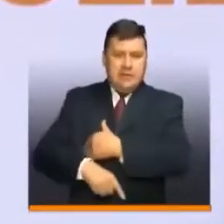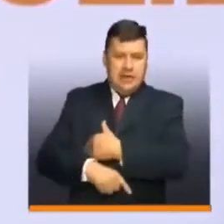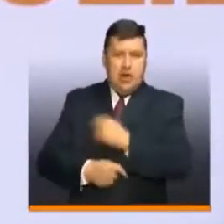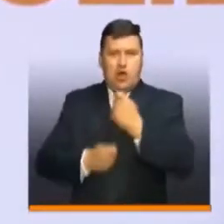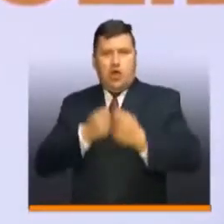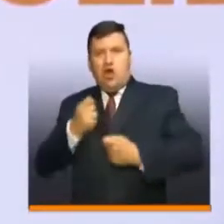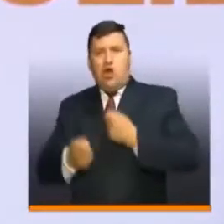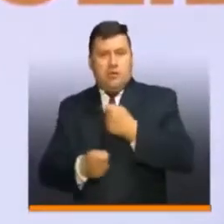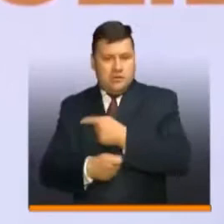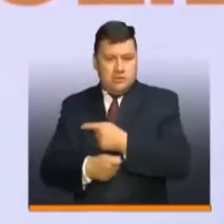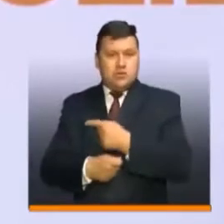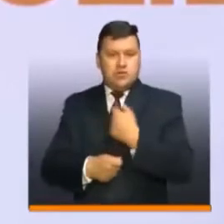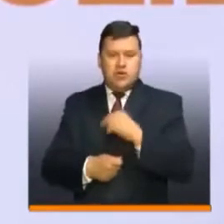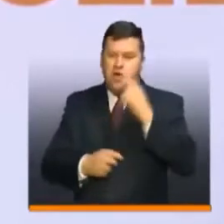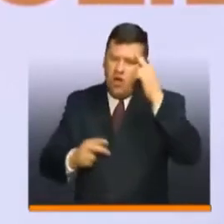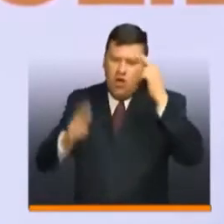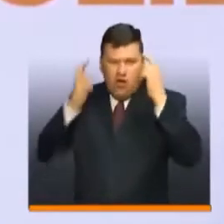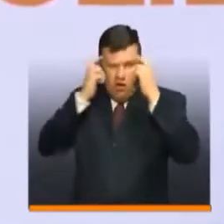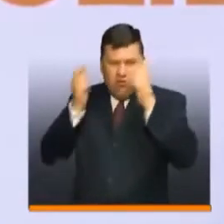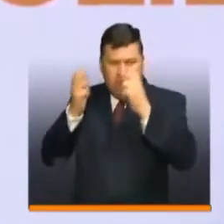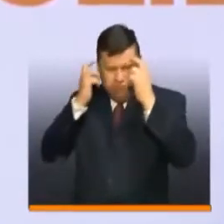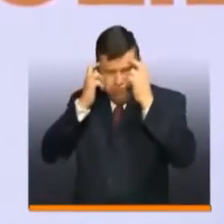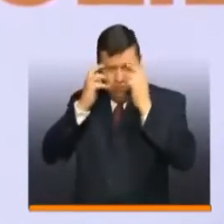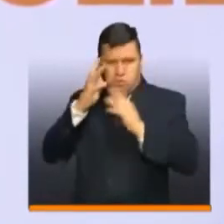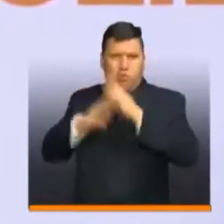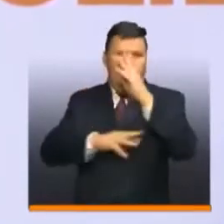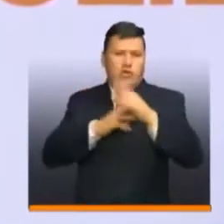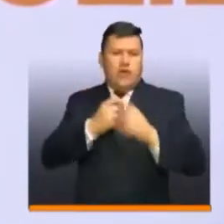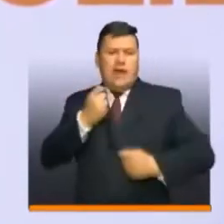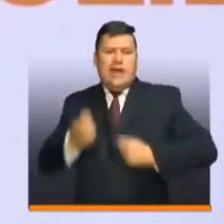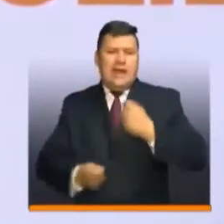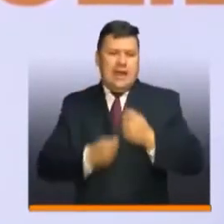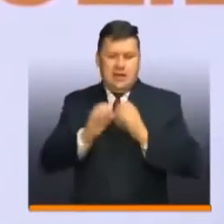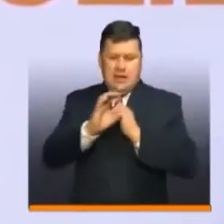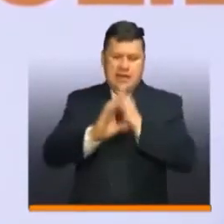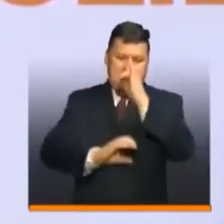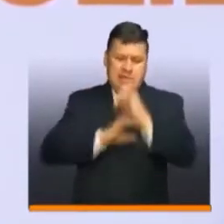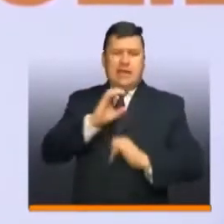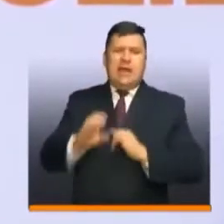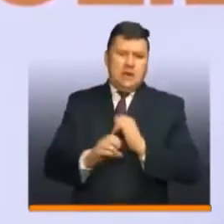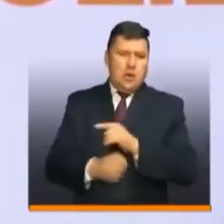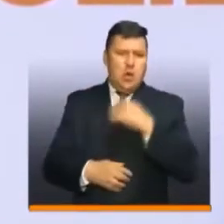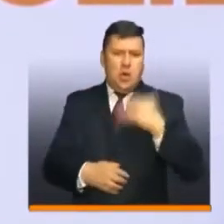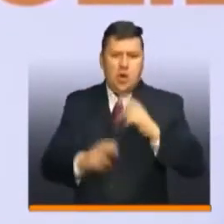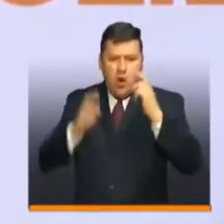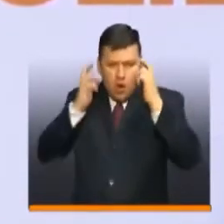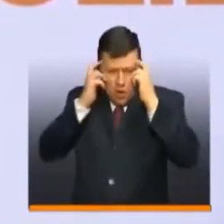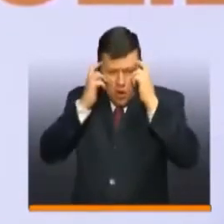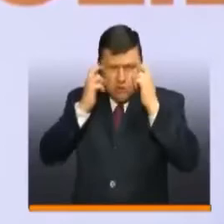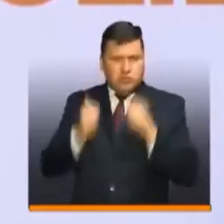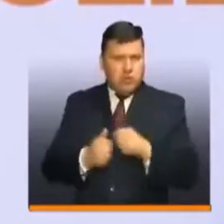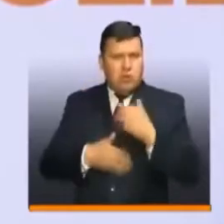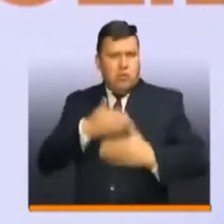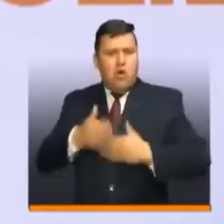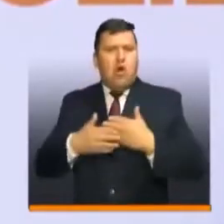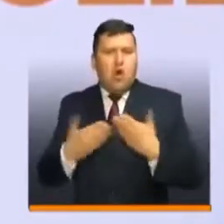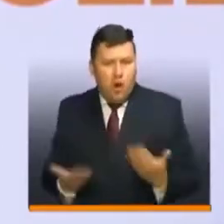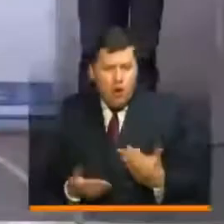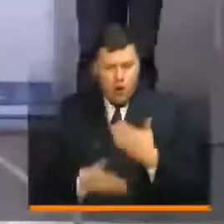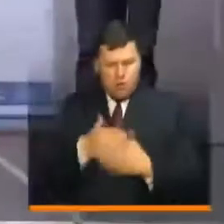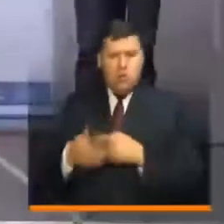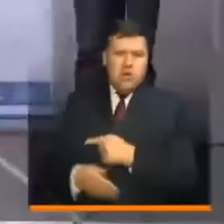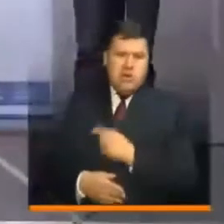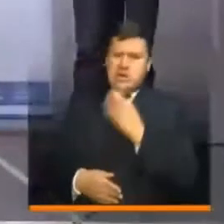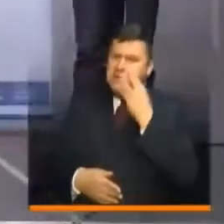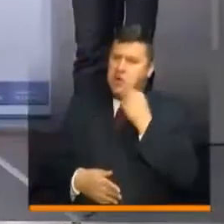sino también su gran conocimiento del mundo de los negocios internacionales su gran conocimiento sobre procesos proceso